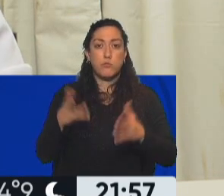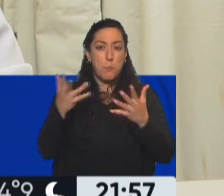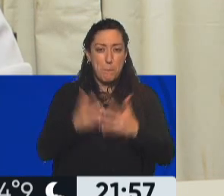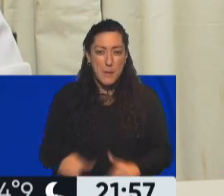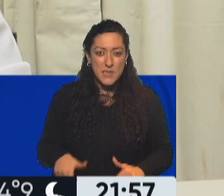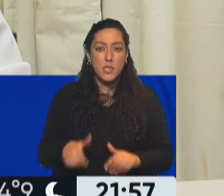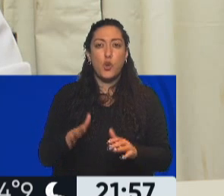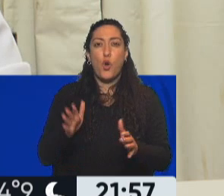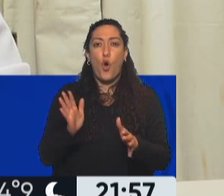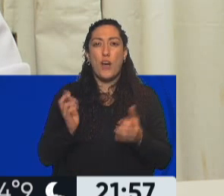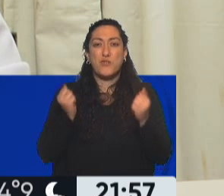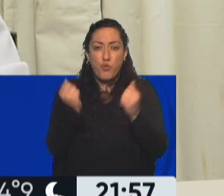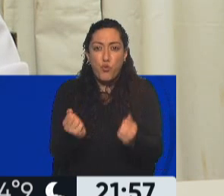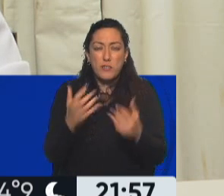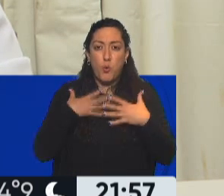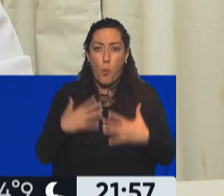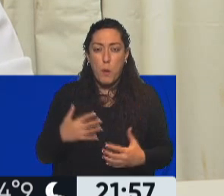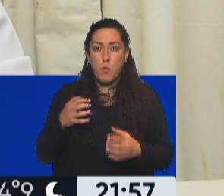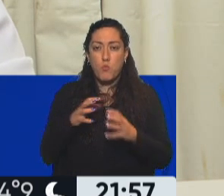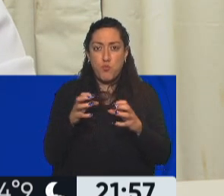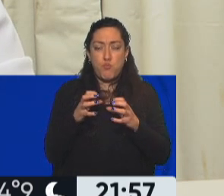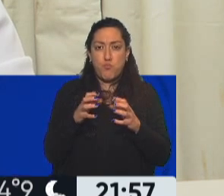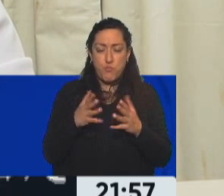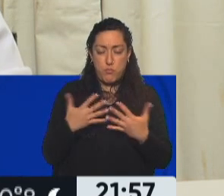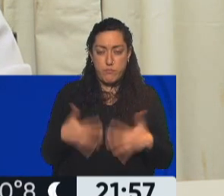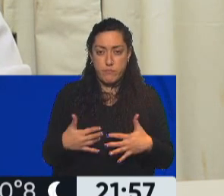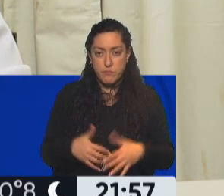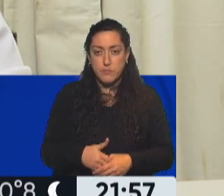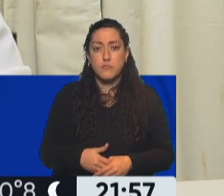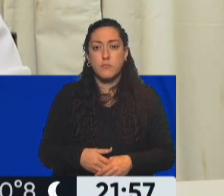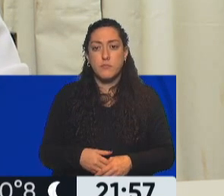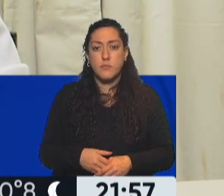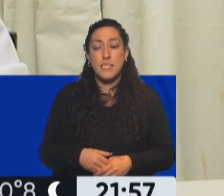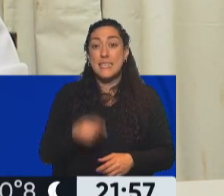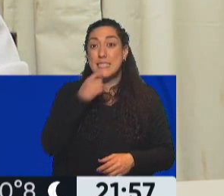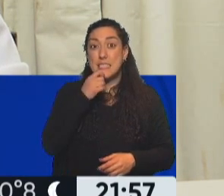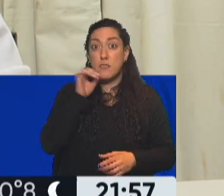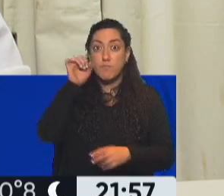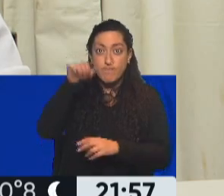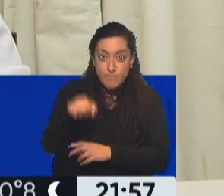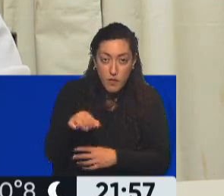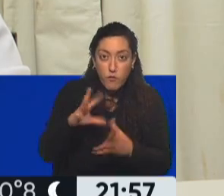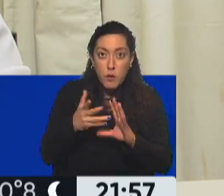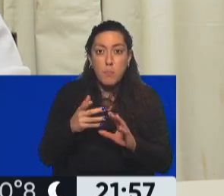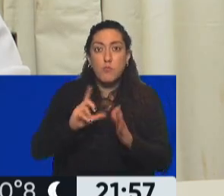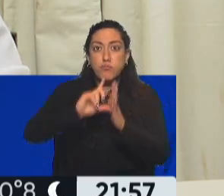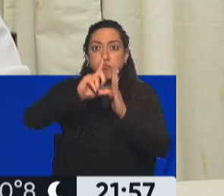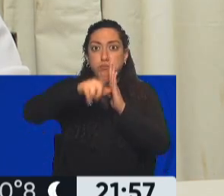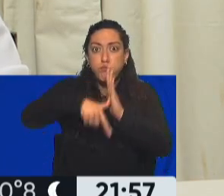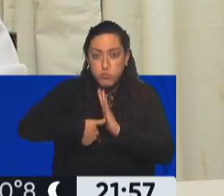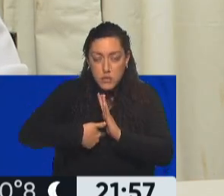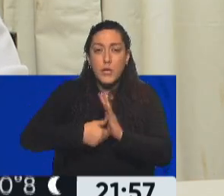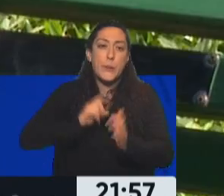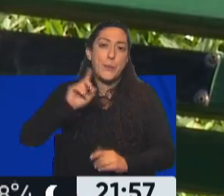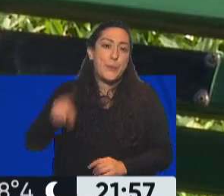los los las funciones musculares para mantenerlo es una posición Y si esa nueva posición es durante mucho tiempo obviamente